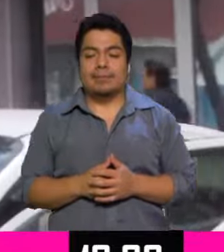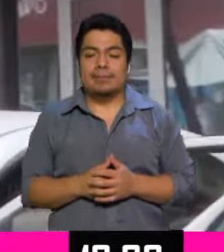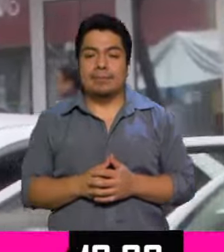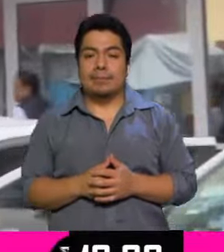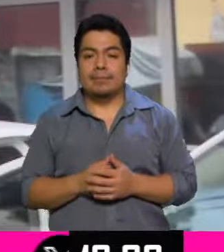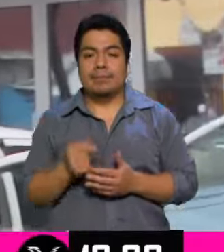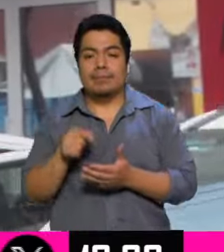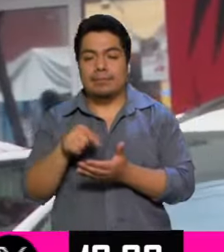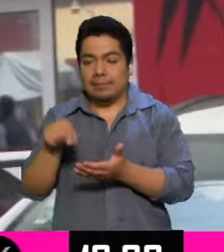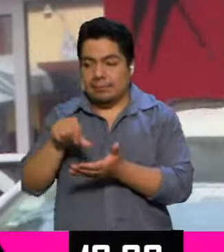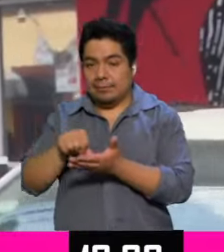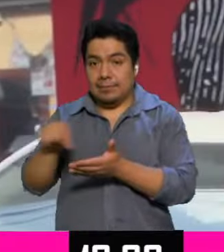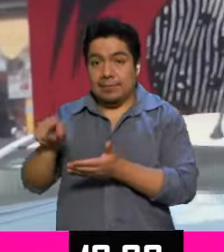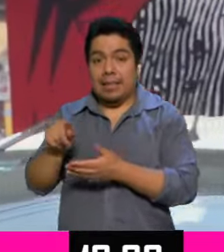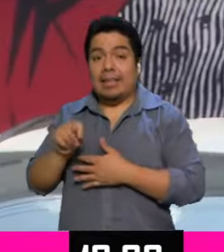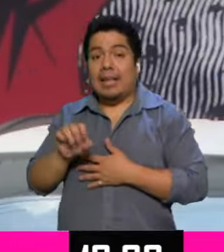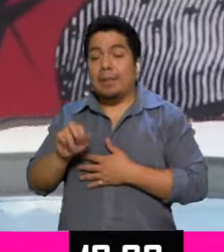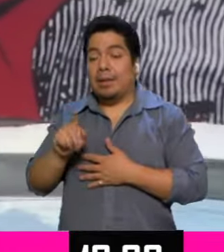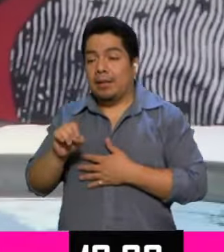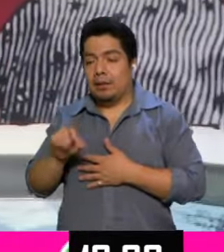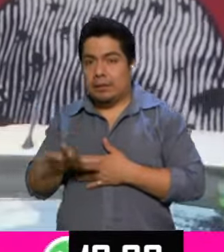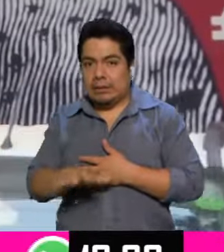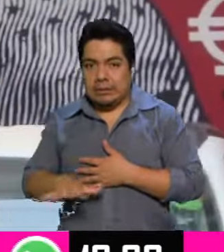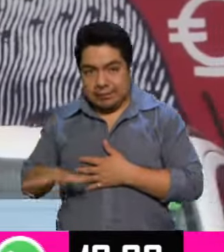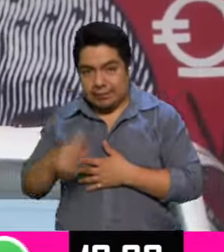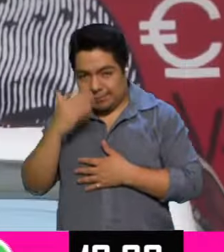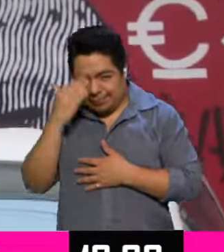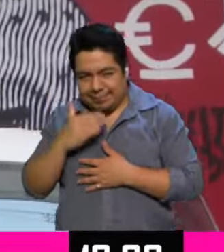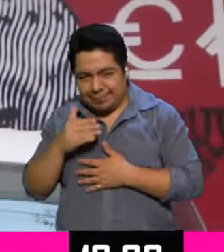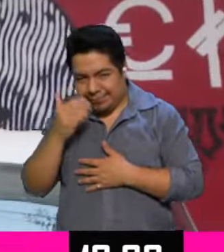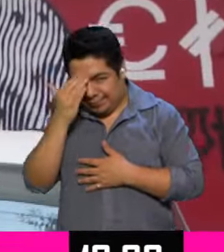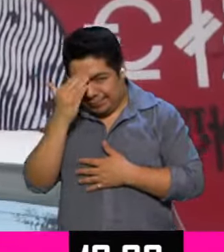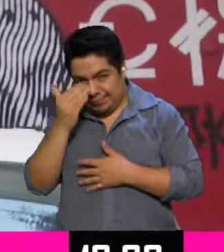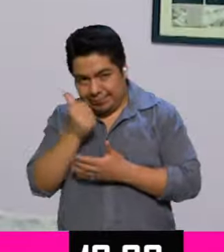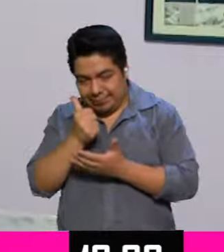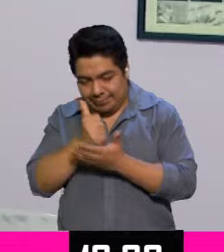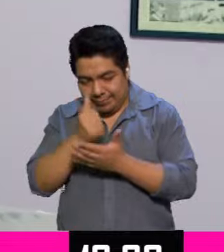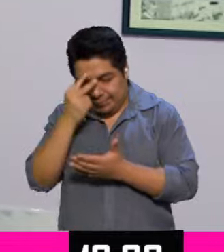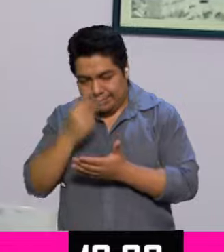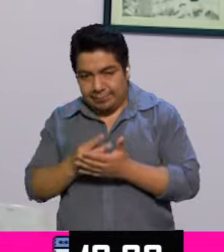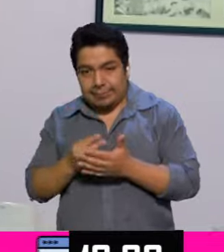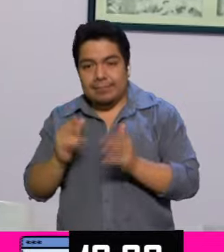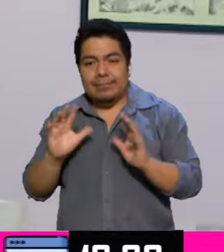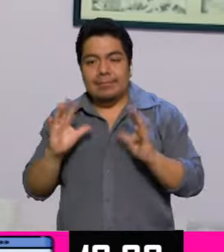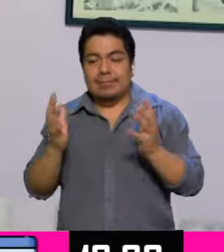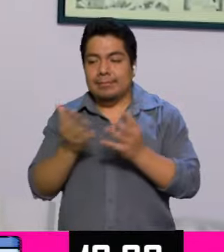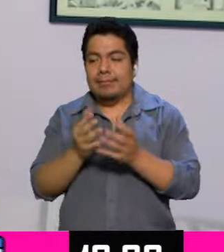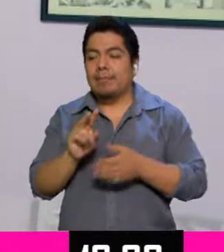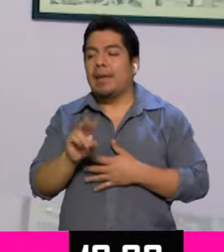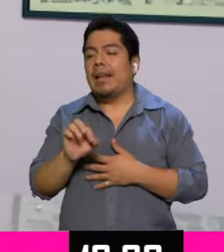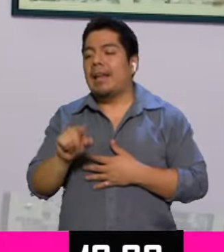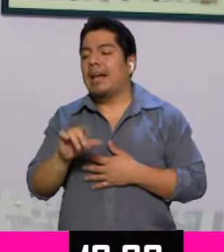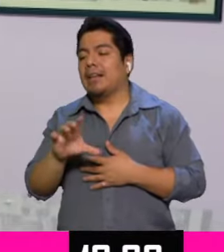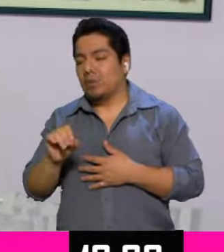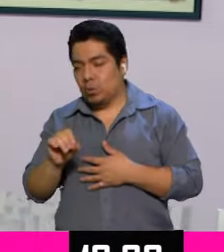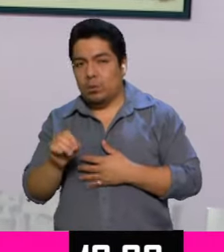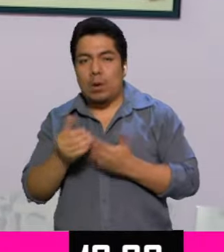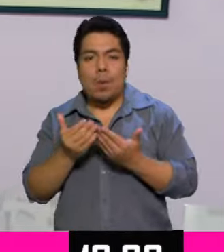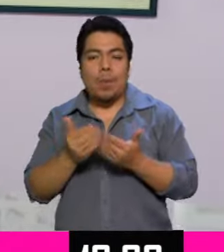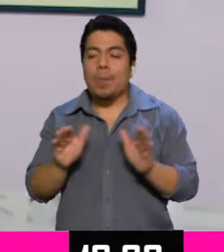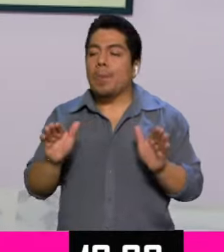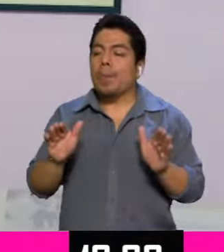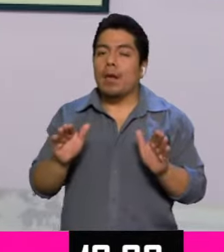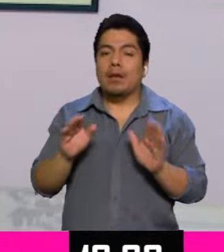Situada en el corazón de Tepito, uno de los barrios más emblemáticos de la Ciudad de México, la Galería José María Velasco le abre las puertas